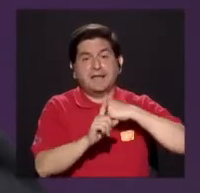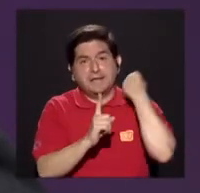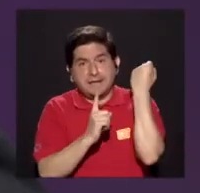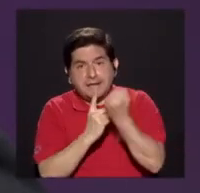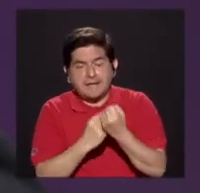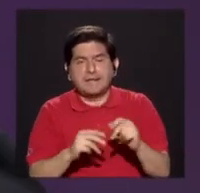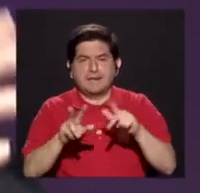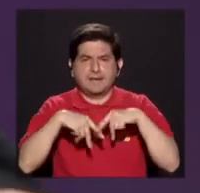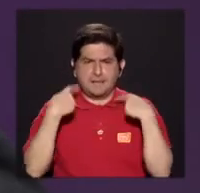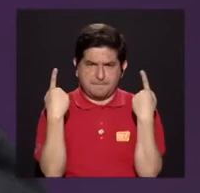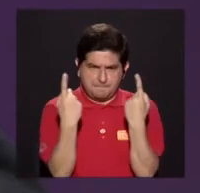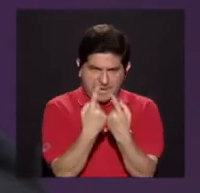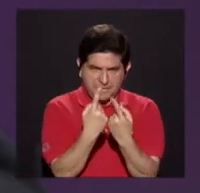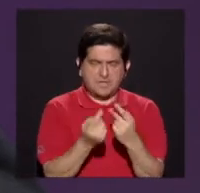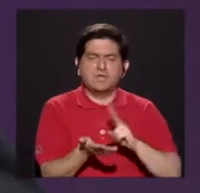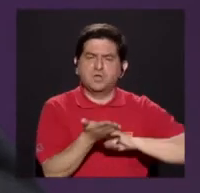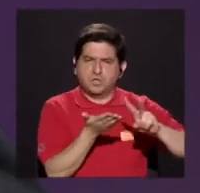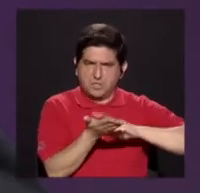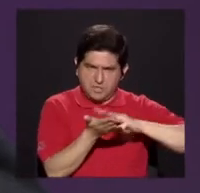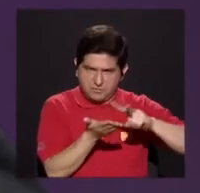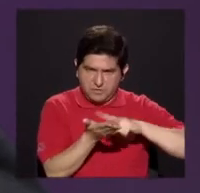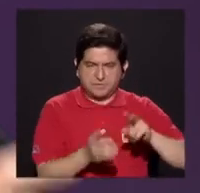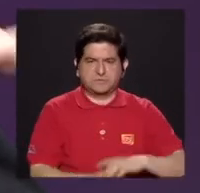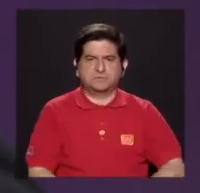a un partido, una fracción como Liberación Nacional,